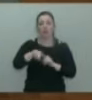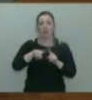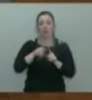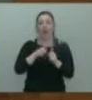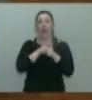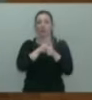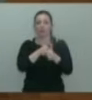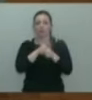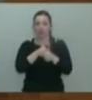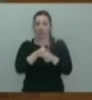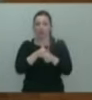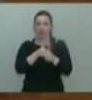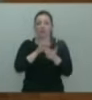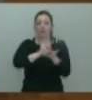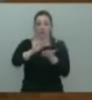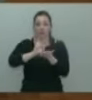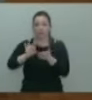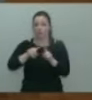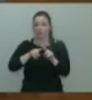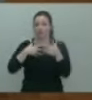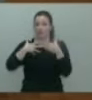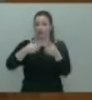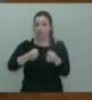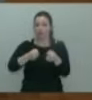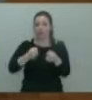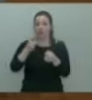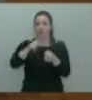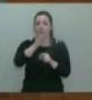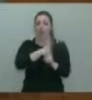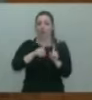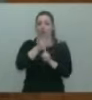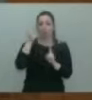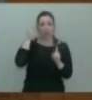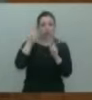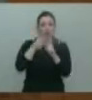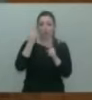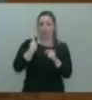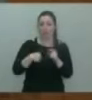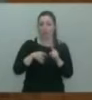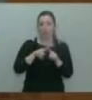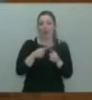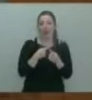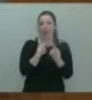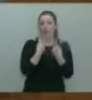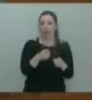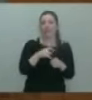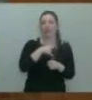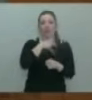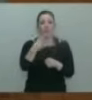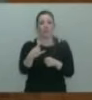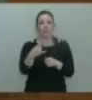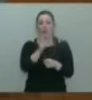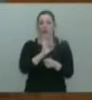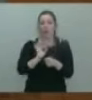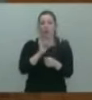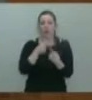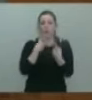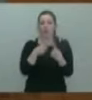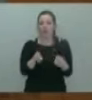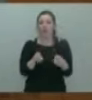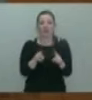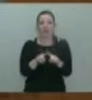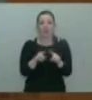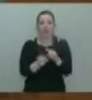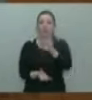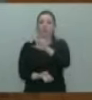auxiliares o complementarios de lo que son los servicios sanitarios y consiguiendo esos mismos objetivos sin duplicidades y sin